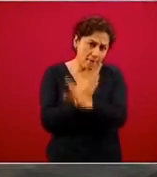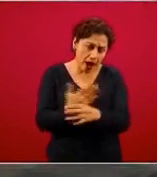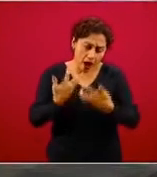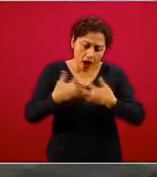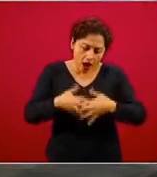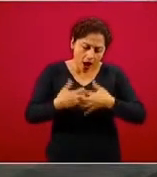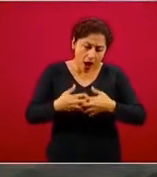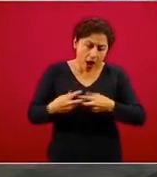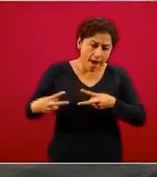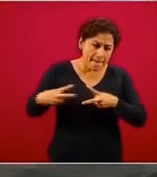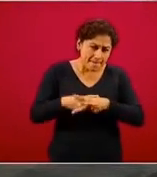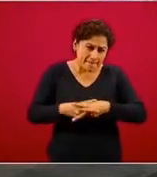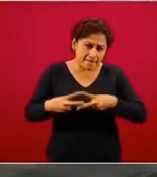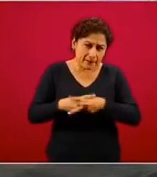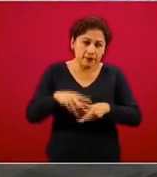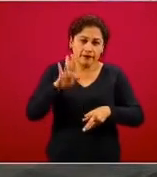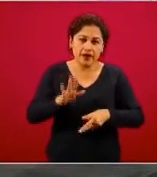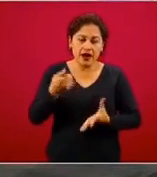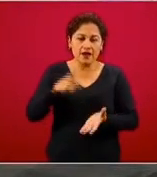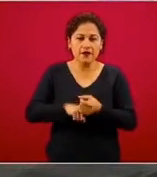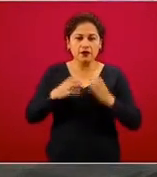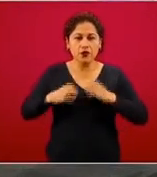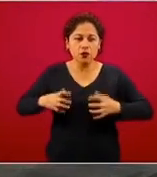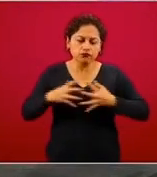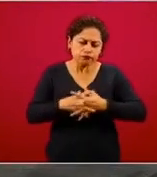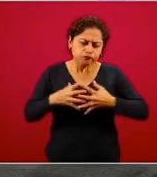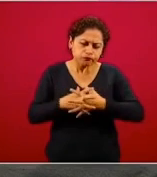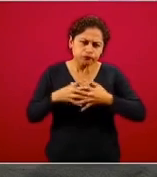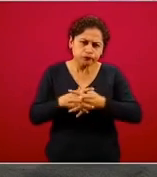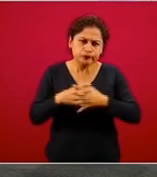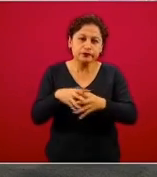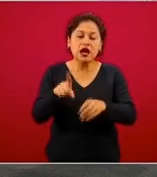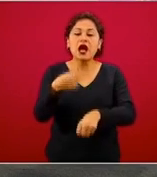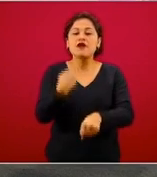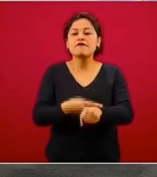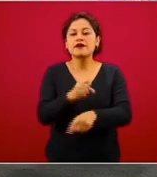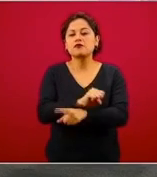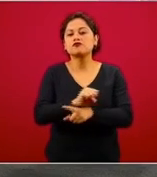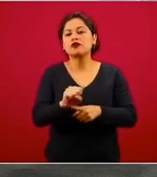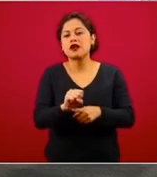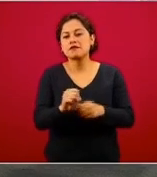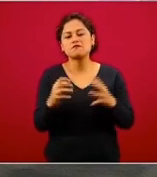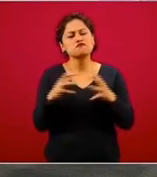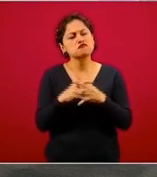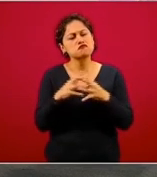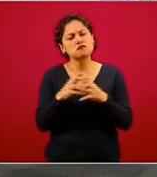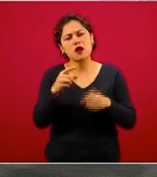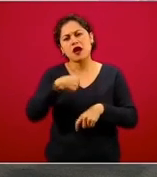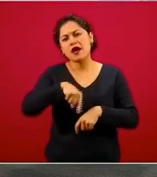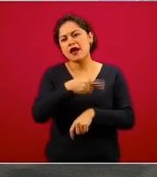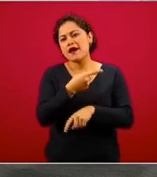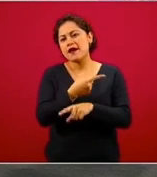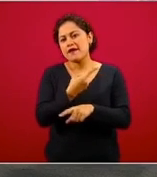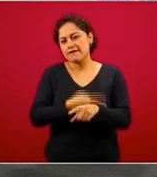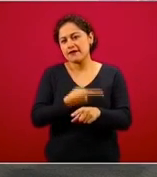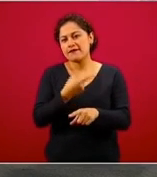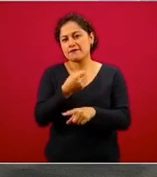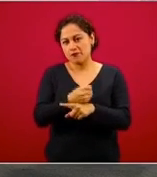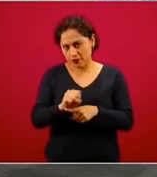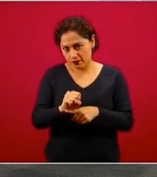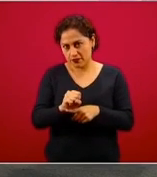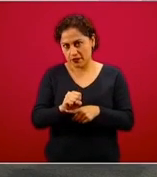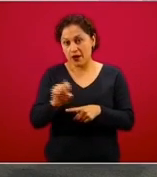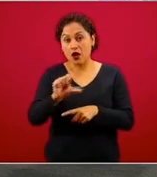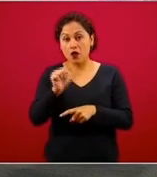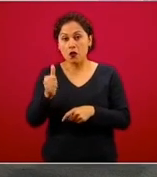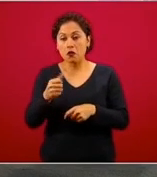eso se in an magnifica este asymptomatic camino y puede way. pasar también hacia el camino del fallecimiento. La siguiente, por favor. Next